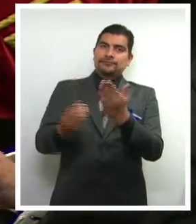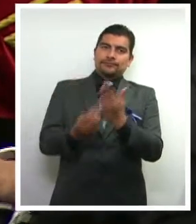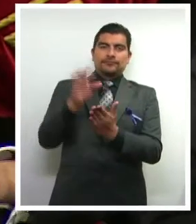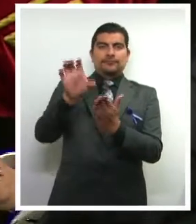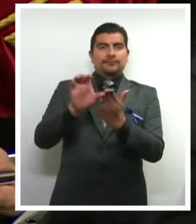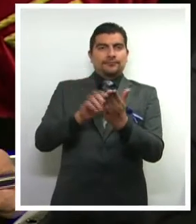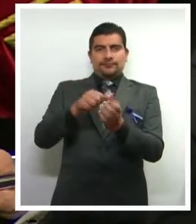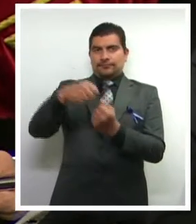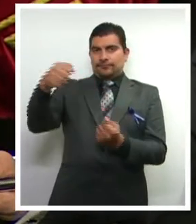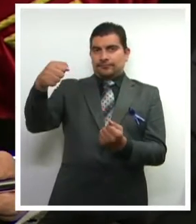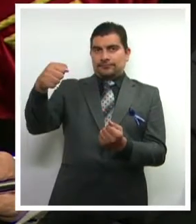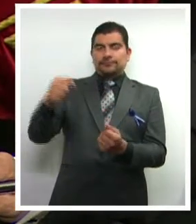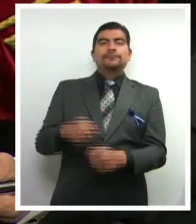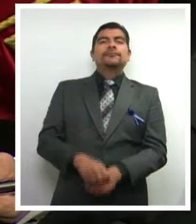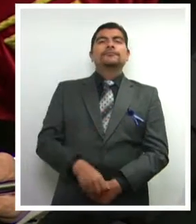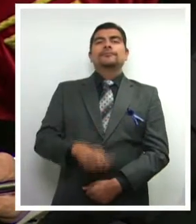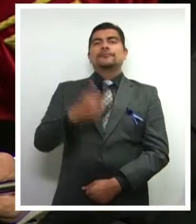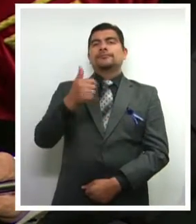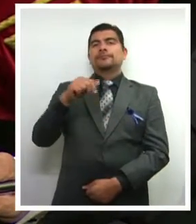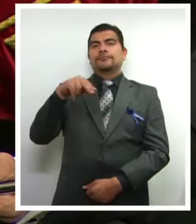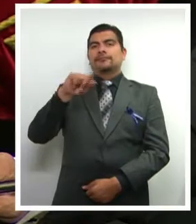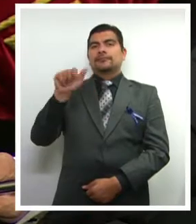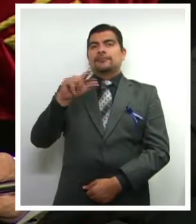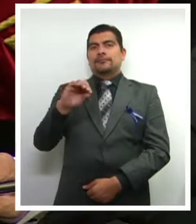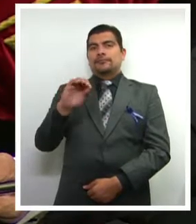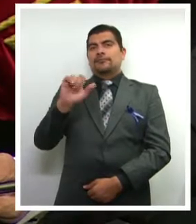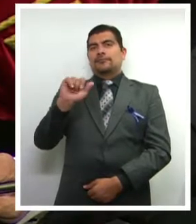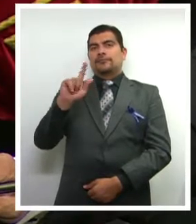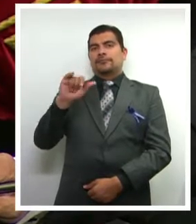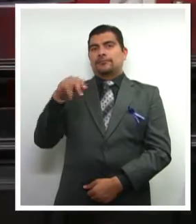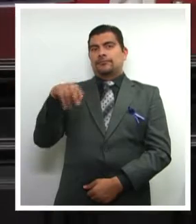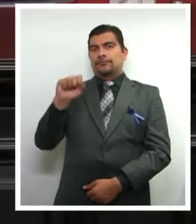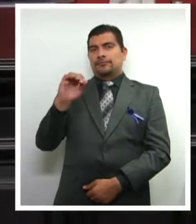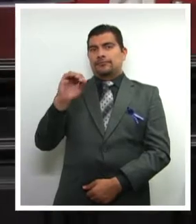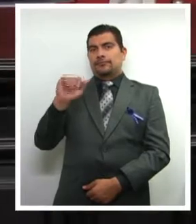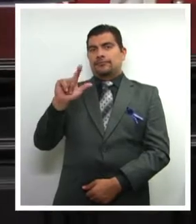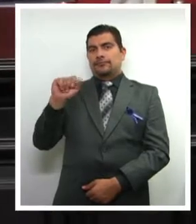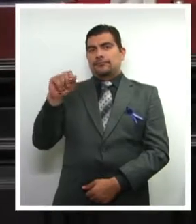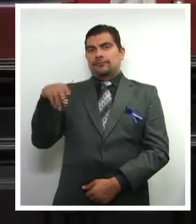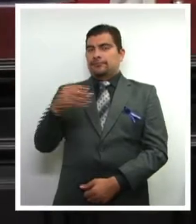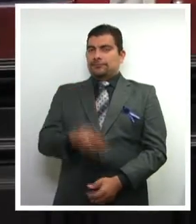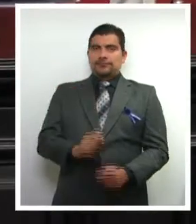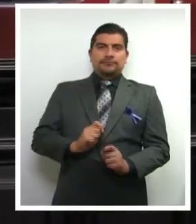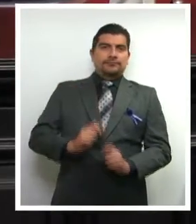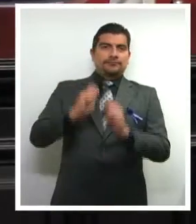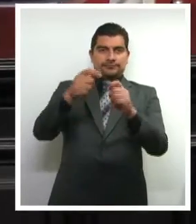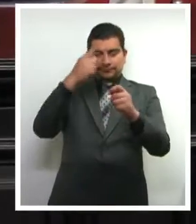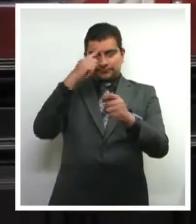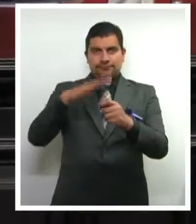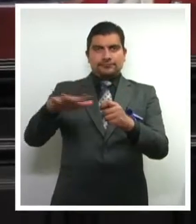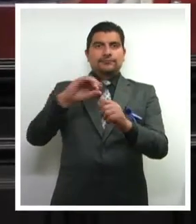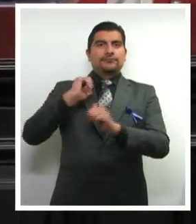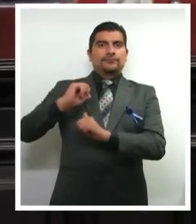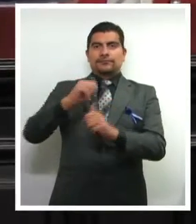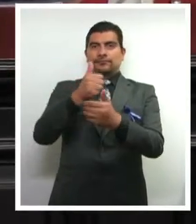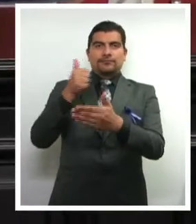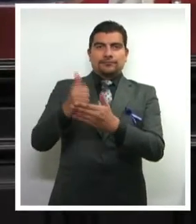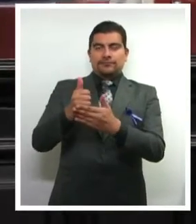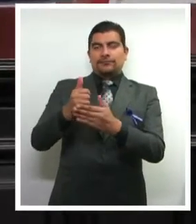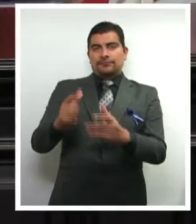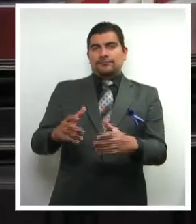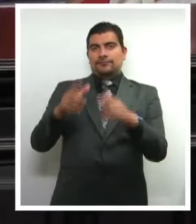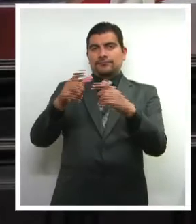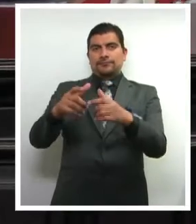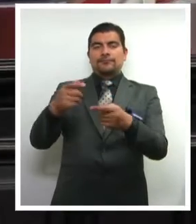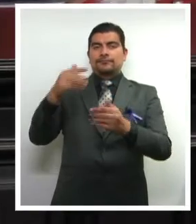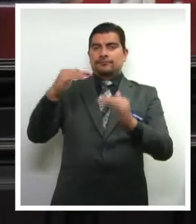Constitución, Gonzalo Armando Alonso Alonso. Túrnese a la Comisión de Ciudadanía, Ejercicio Democrático y